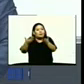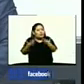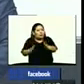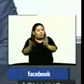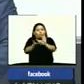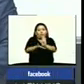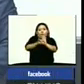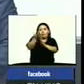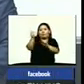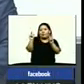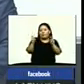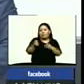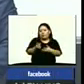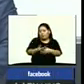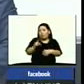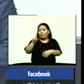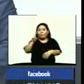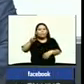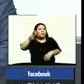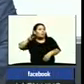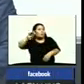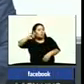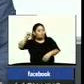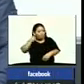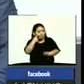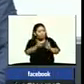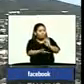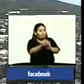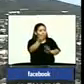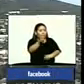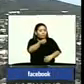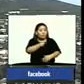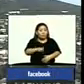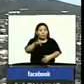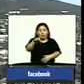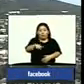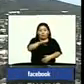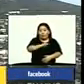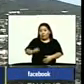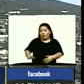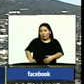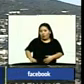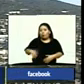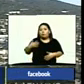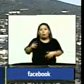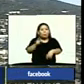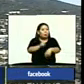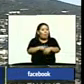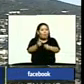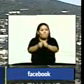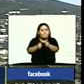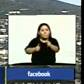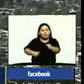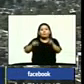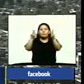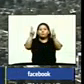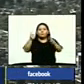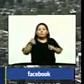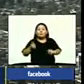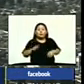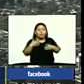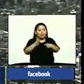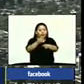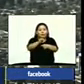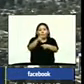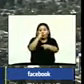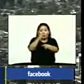un 2%, pero tenemos más datos que usted debe conocer. El Salvador presentó una desaceleración de la economía en el segundo trimestre